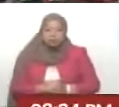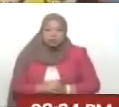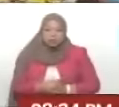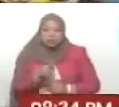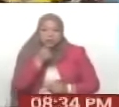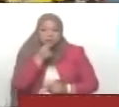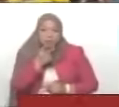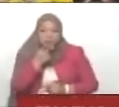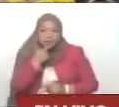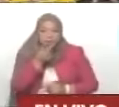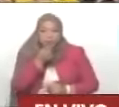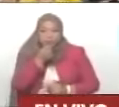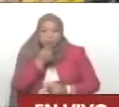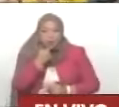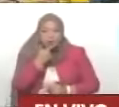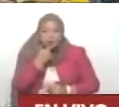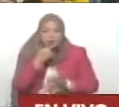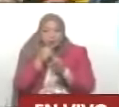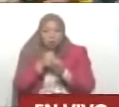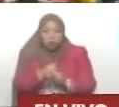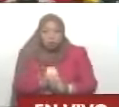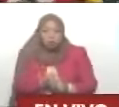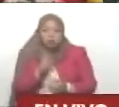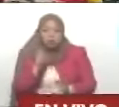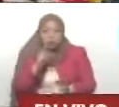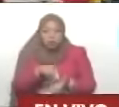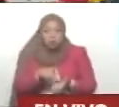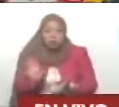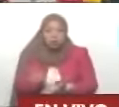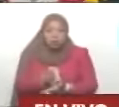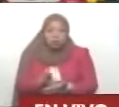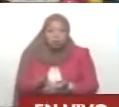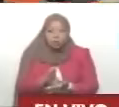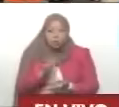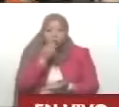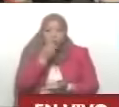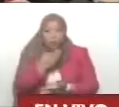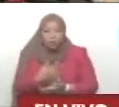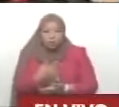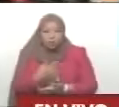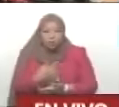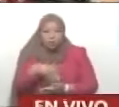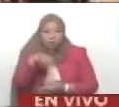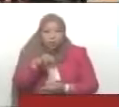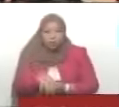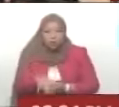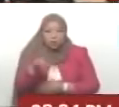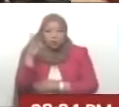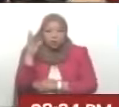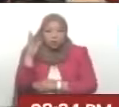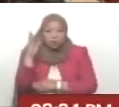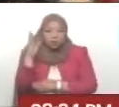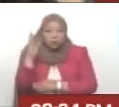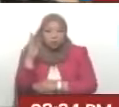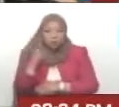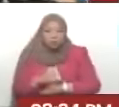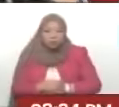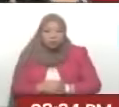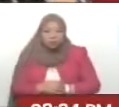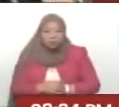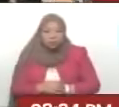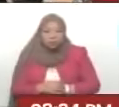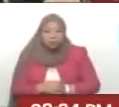Camaguán, los esteros de Camaguán. Bueno, en el estado Lara,